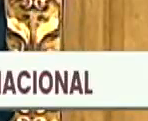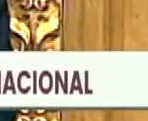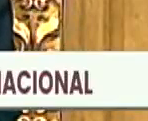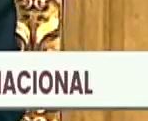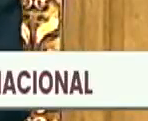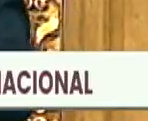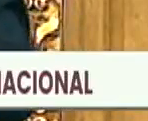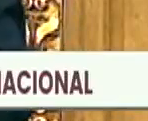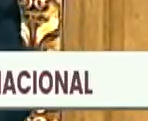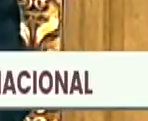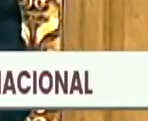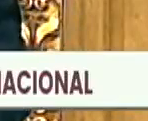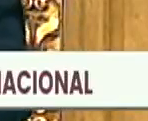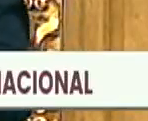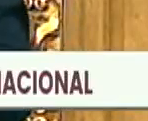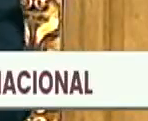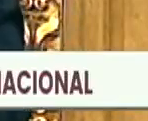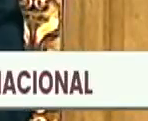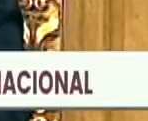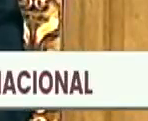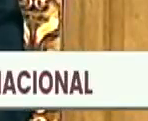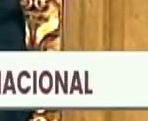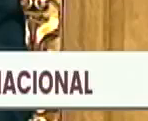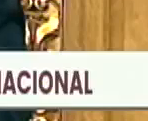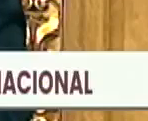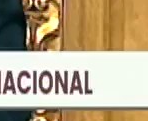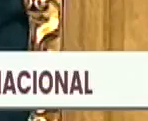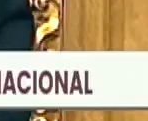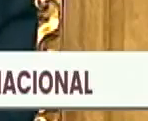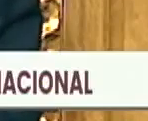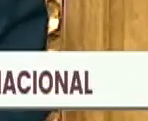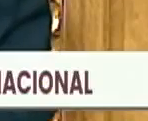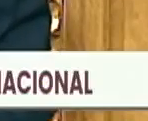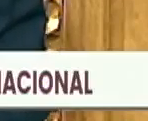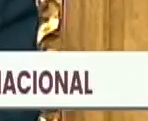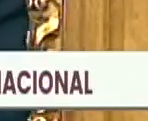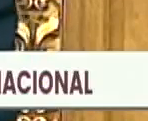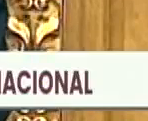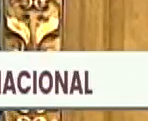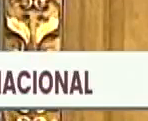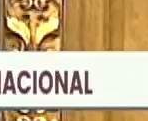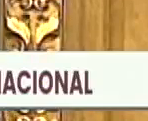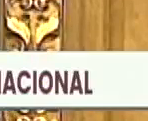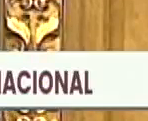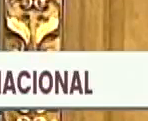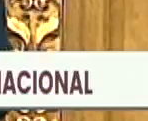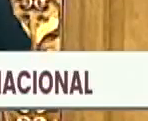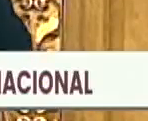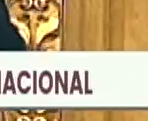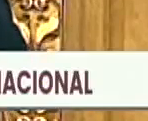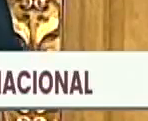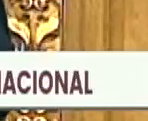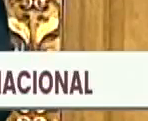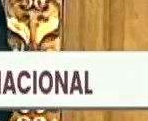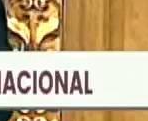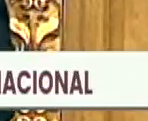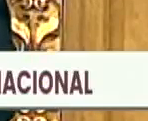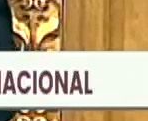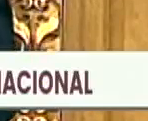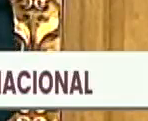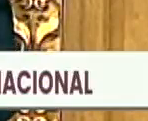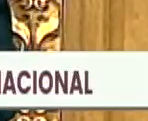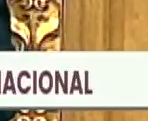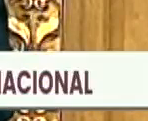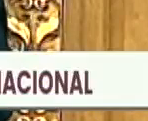abajo en Florida que está en preparación, está casi listo. Es una de las maneras en las que vamos a actuar contra el presidente Maduro. Y Mauricio Claver